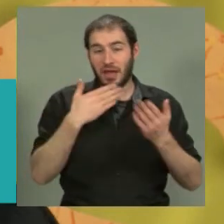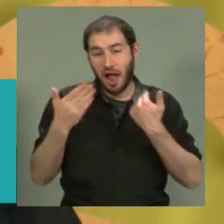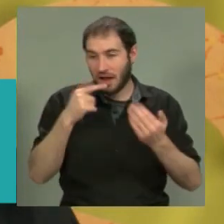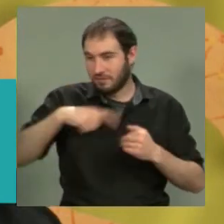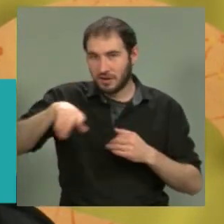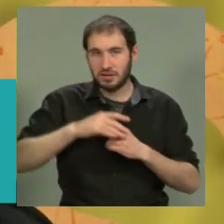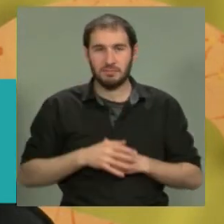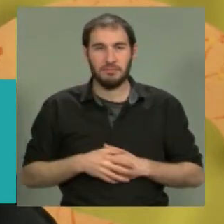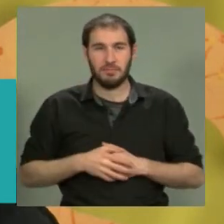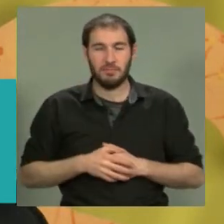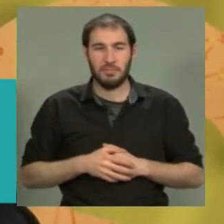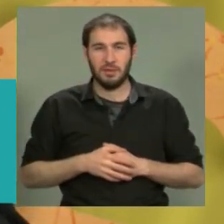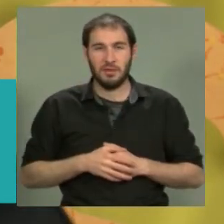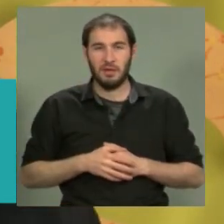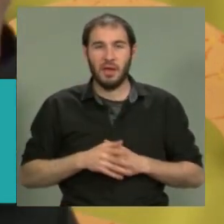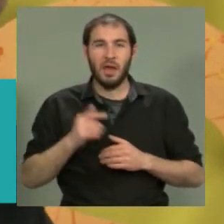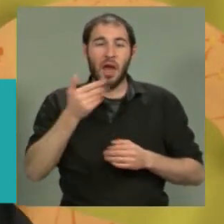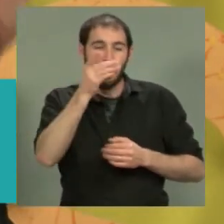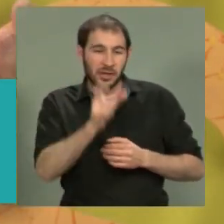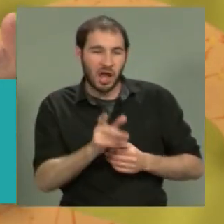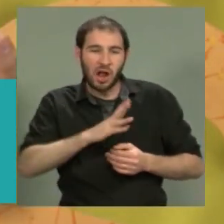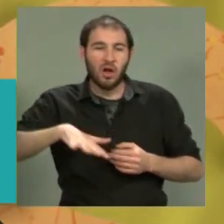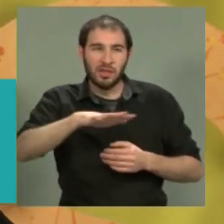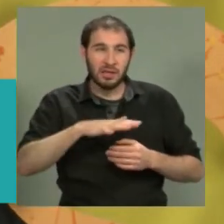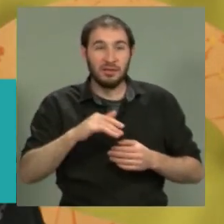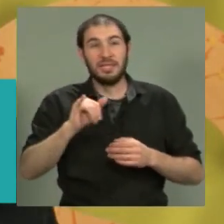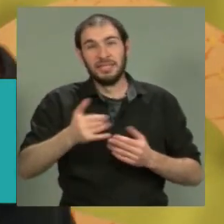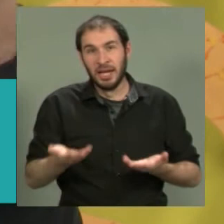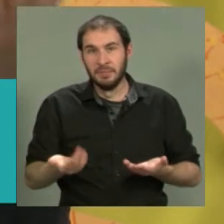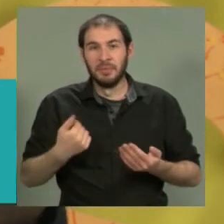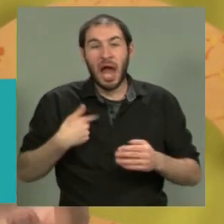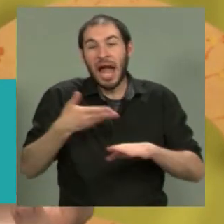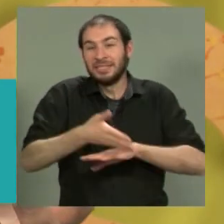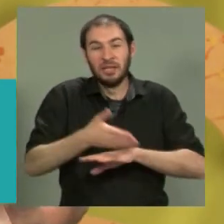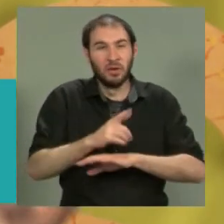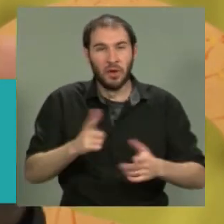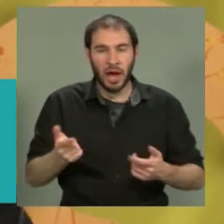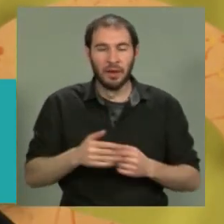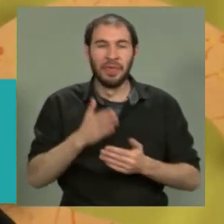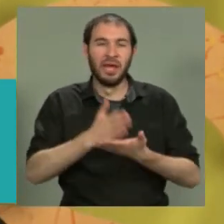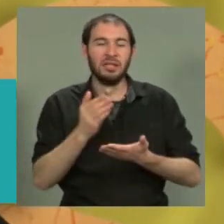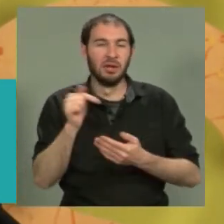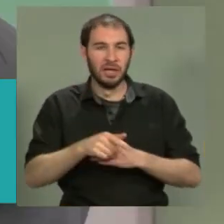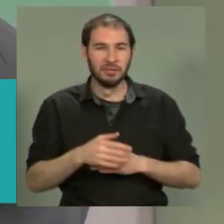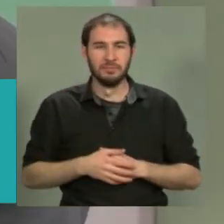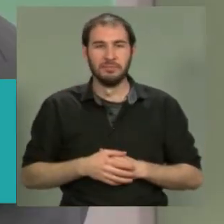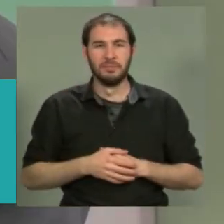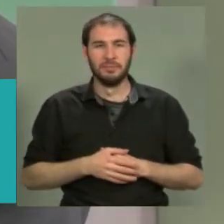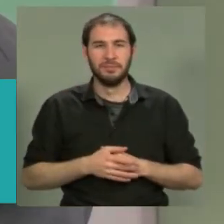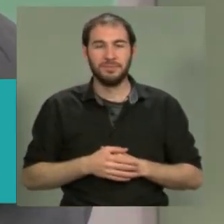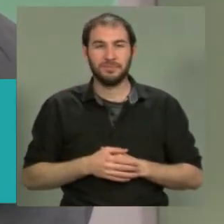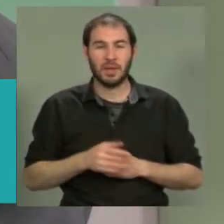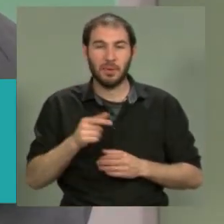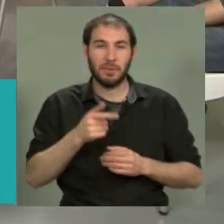chicos entre el individuo y el contexto, y sí, más vale que si yo no tengo acceso a esos derechos, o sea, queda